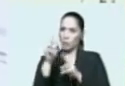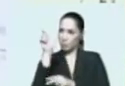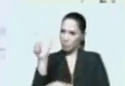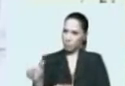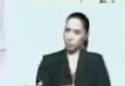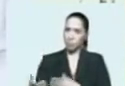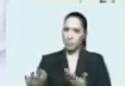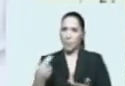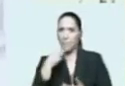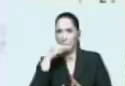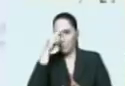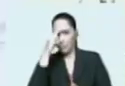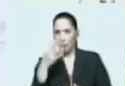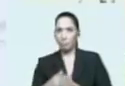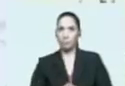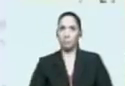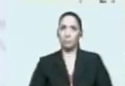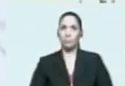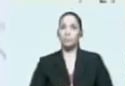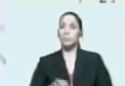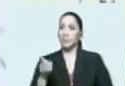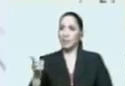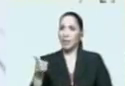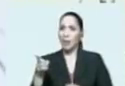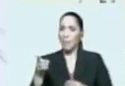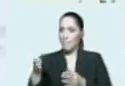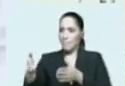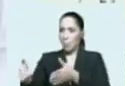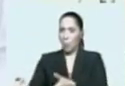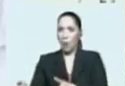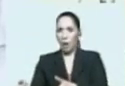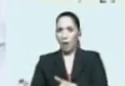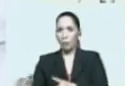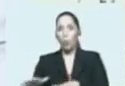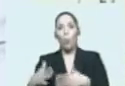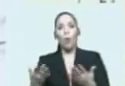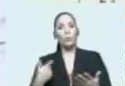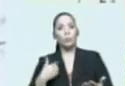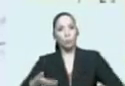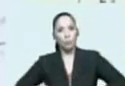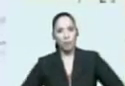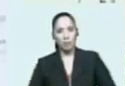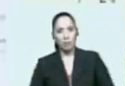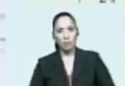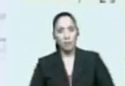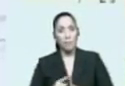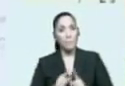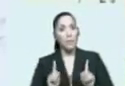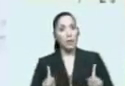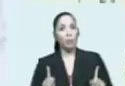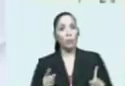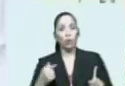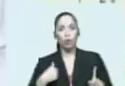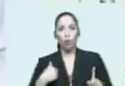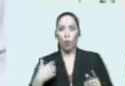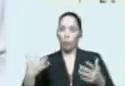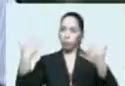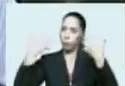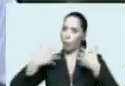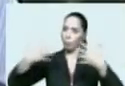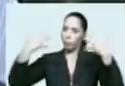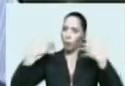había pasado unos años de su siembra cuando yo ha nacido sin embargo fui formado como militante